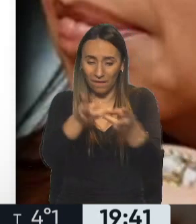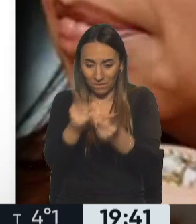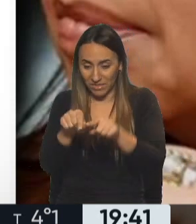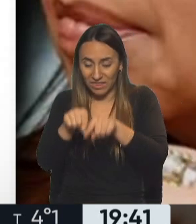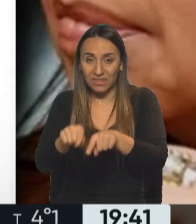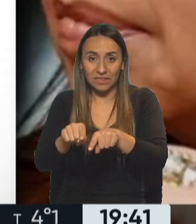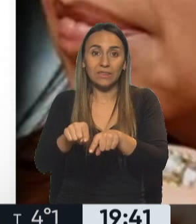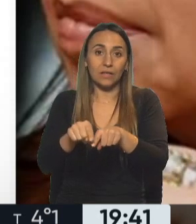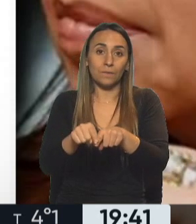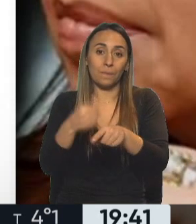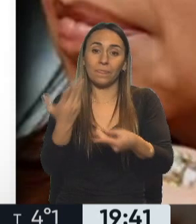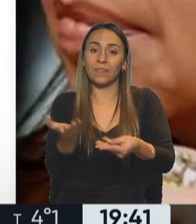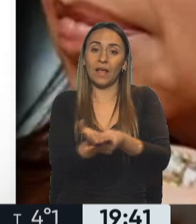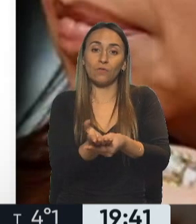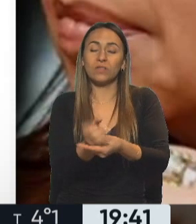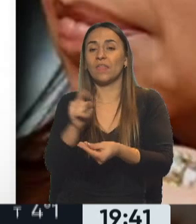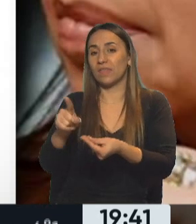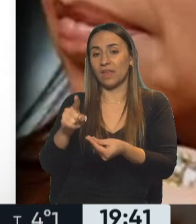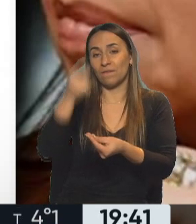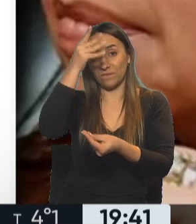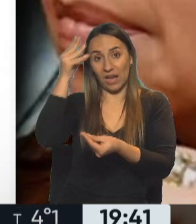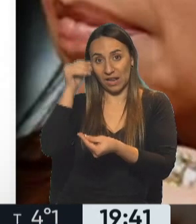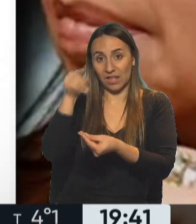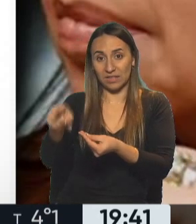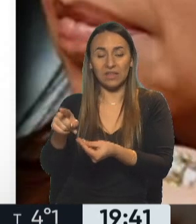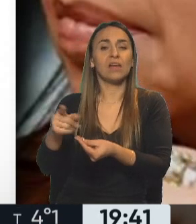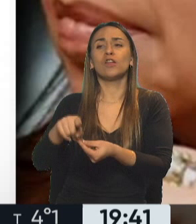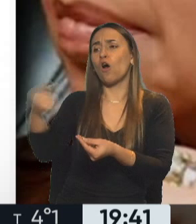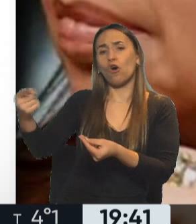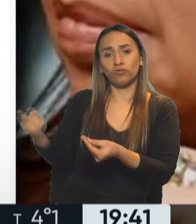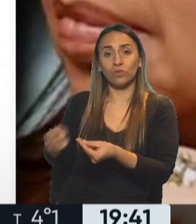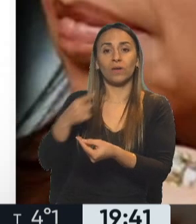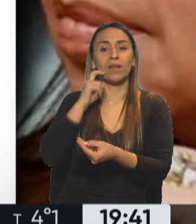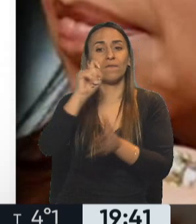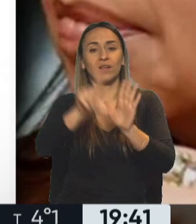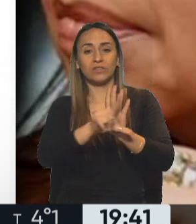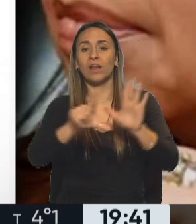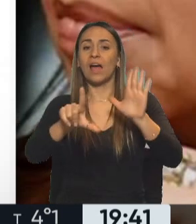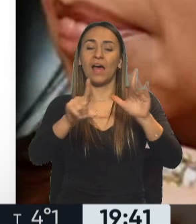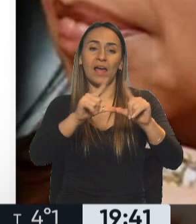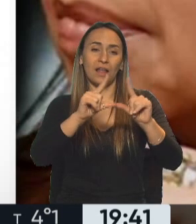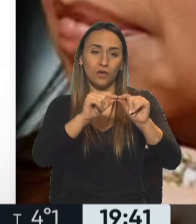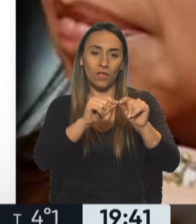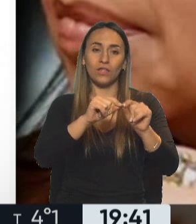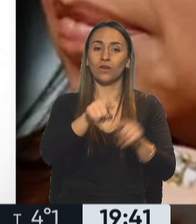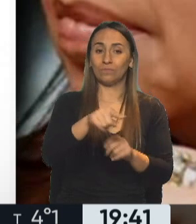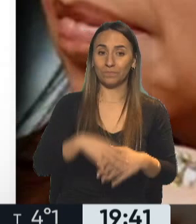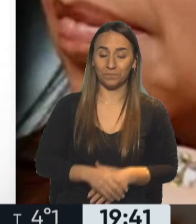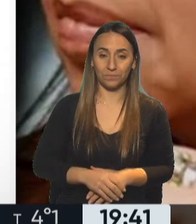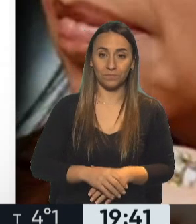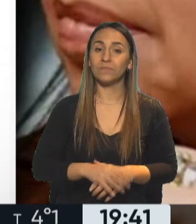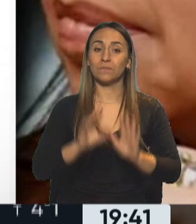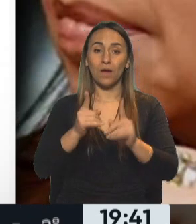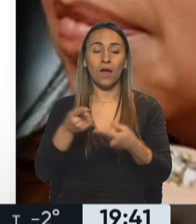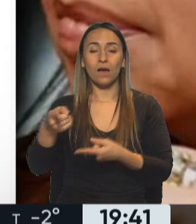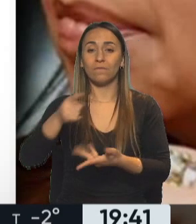caso Fernández de Kirchner, Cristina y otros sobre infracción al artículo 173. Entiende esta asociación, está